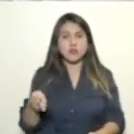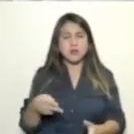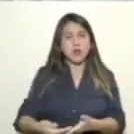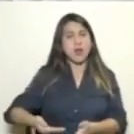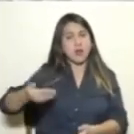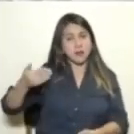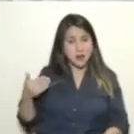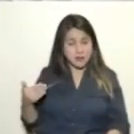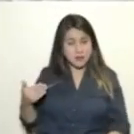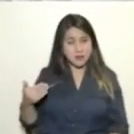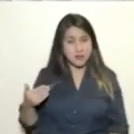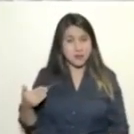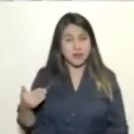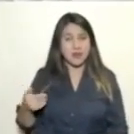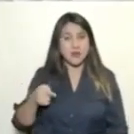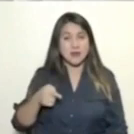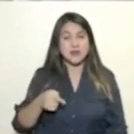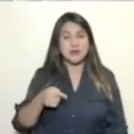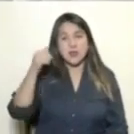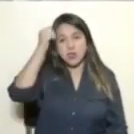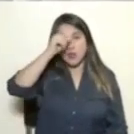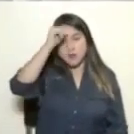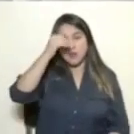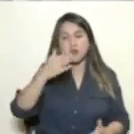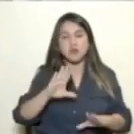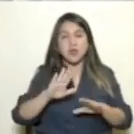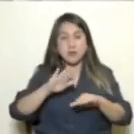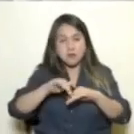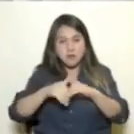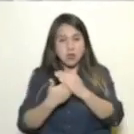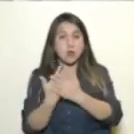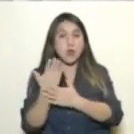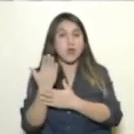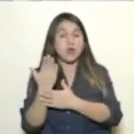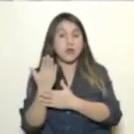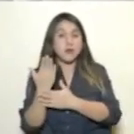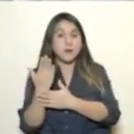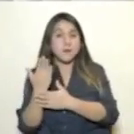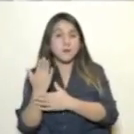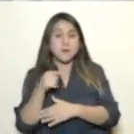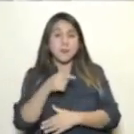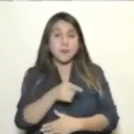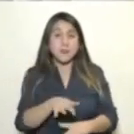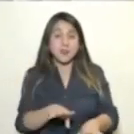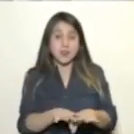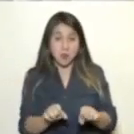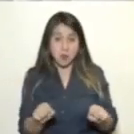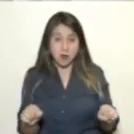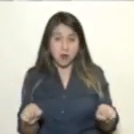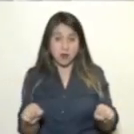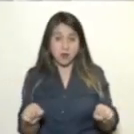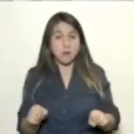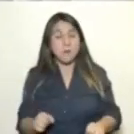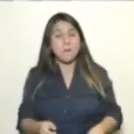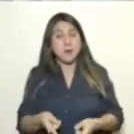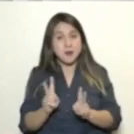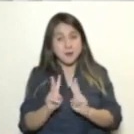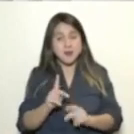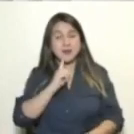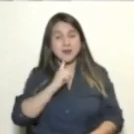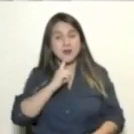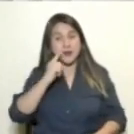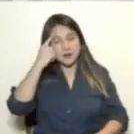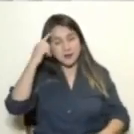atrás, en ese domingo ya de madrugada, ese acuerdo permite